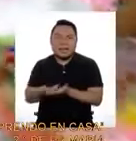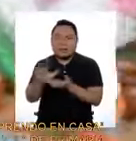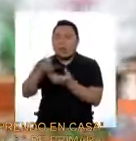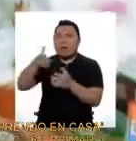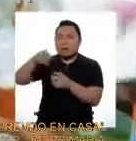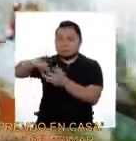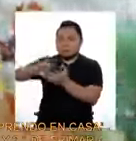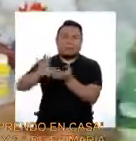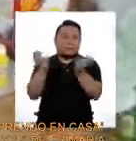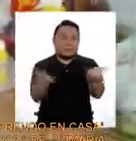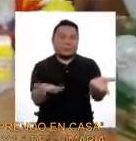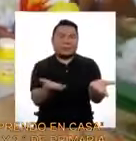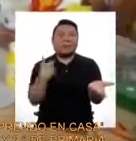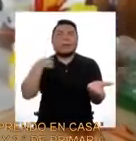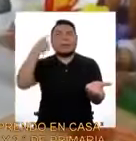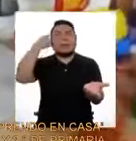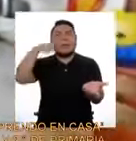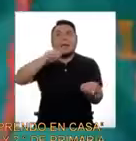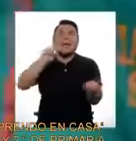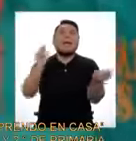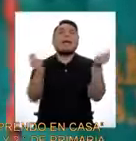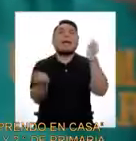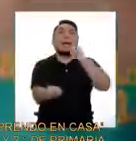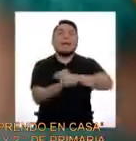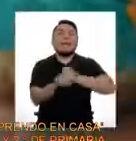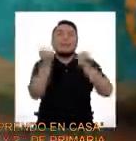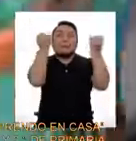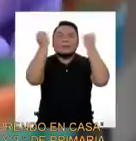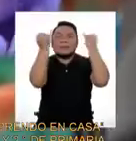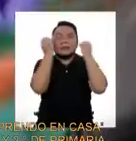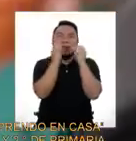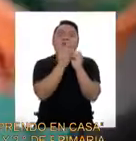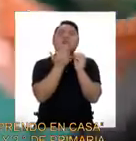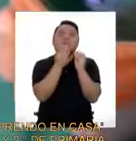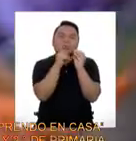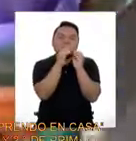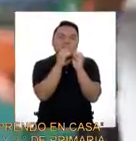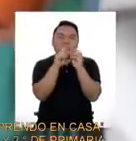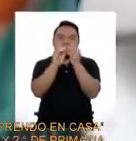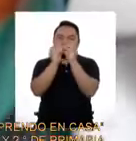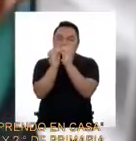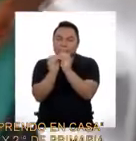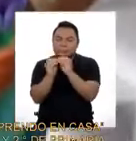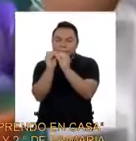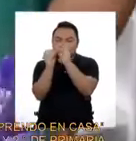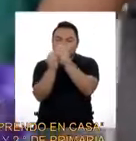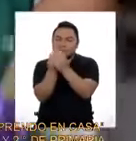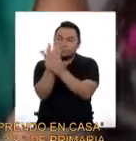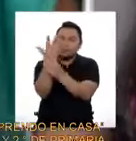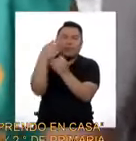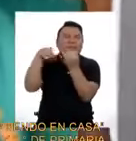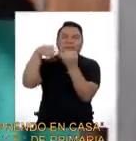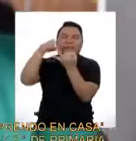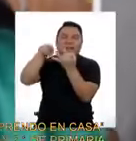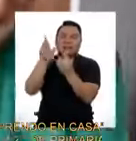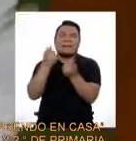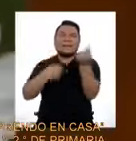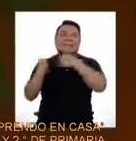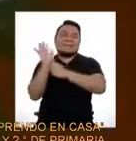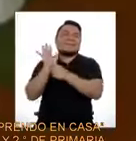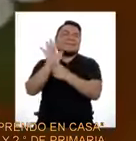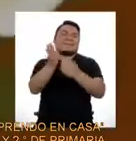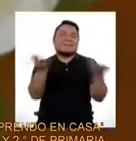damos formas diferentes, colores diferentes, o también en muchos de los casos utilizamos ya los colores que ya tienen